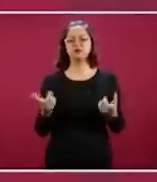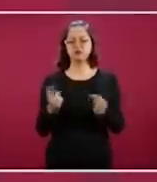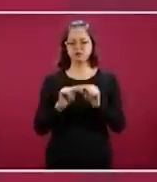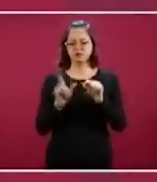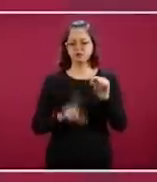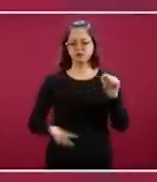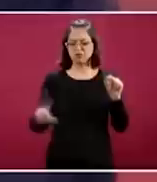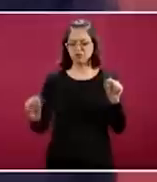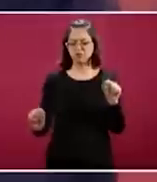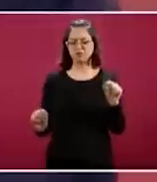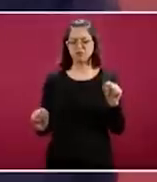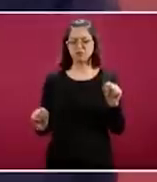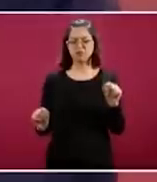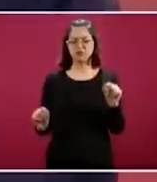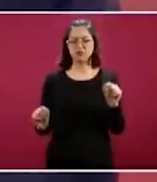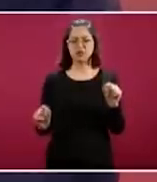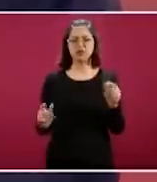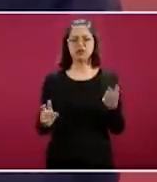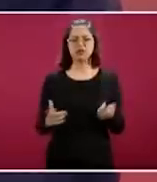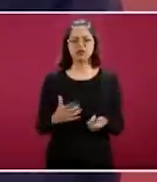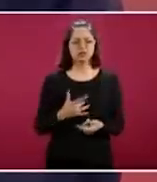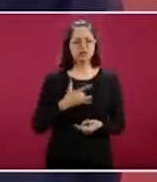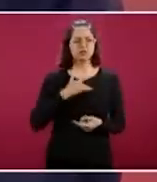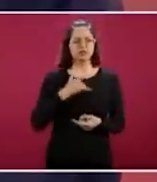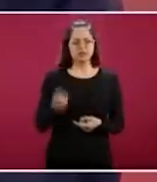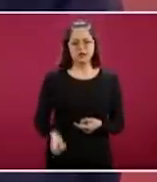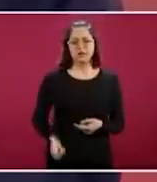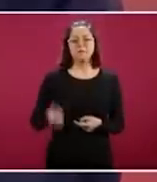México, por primera vez,